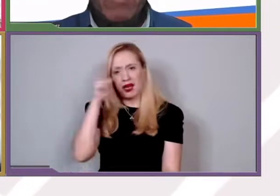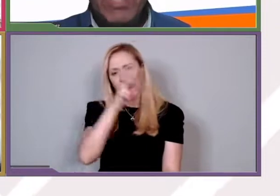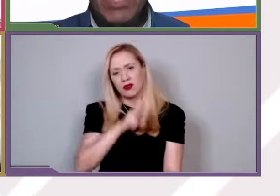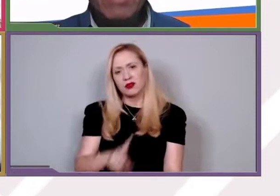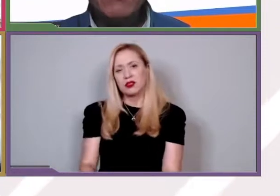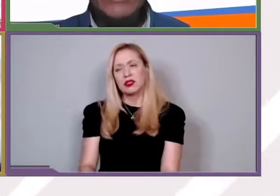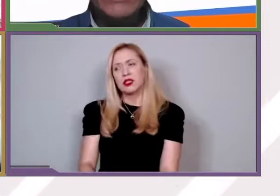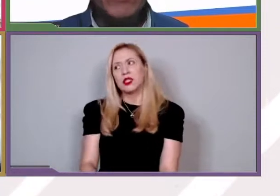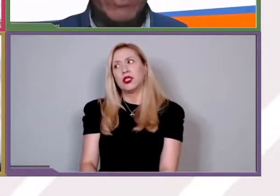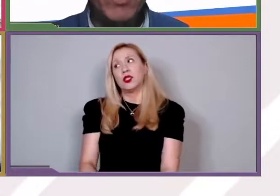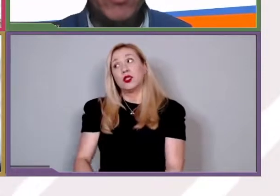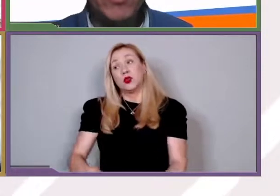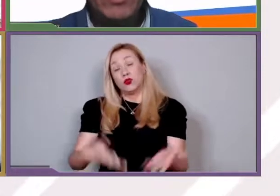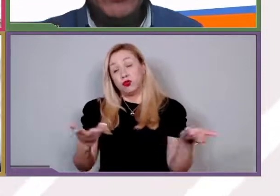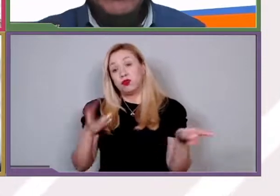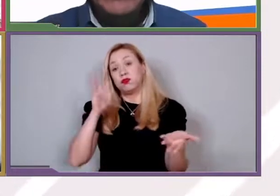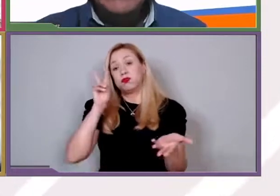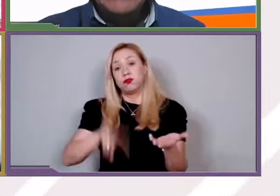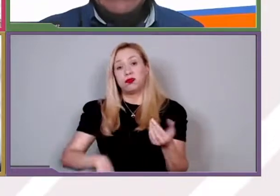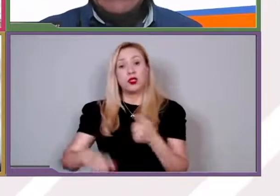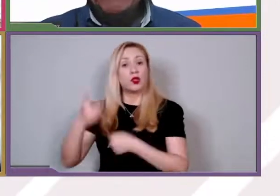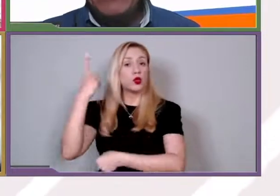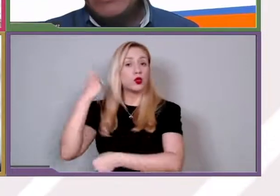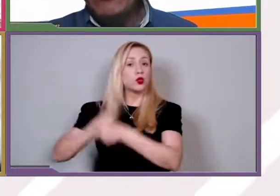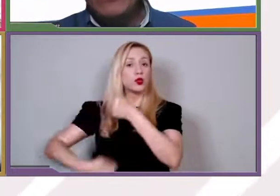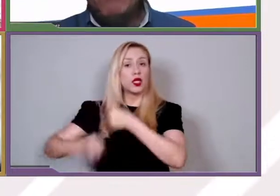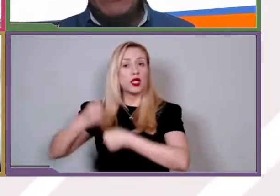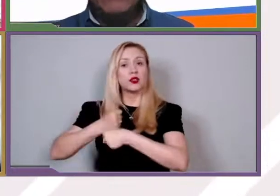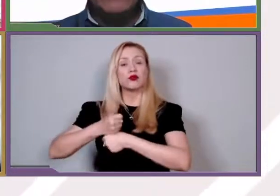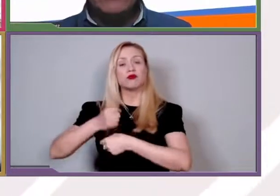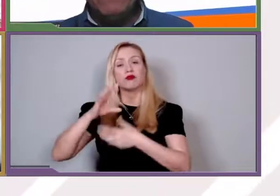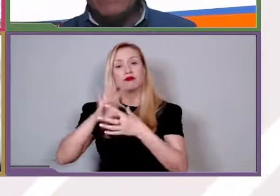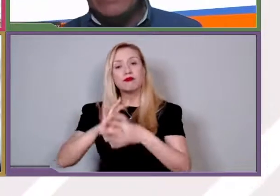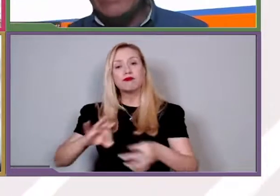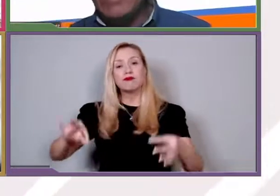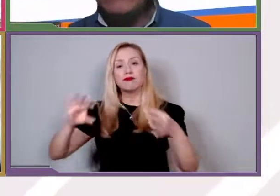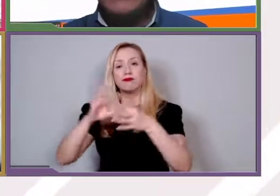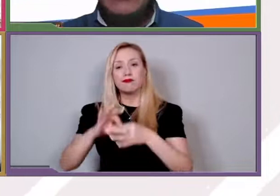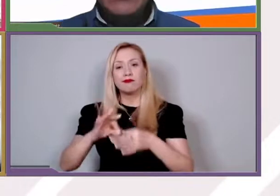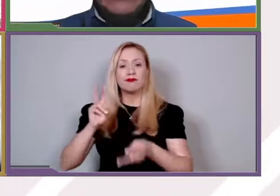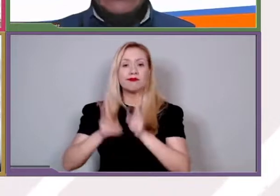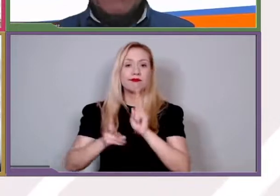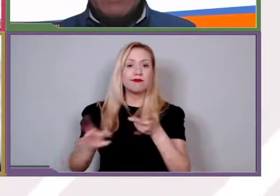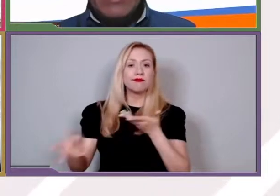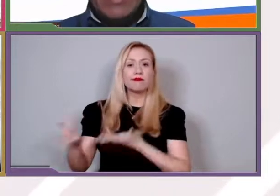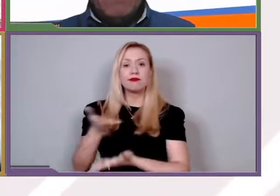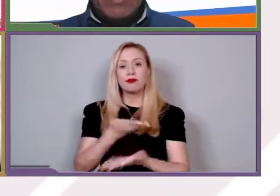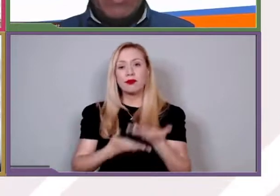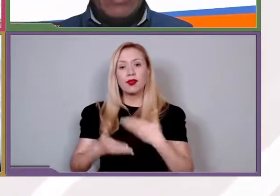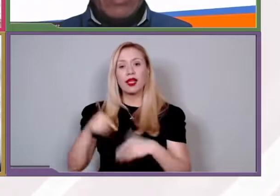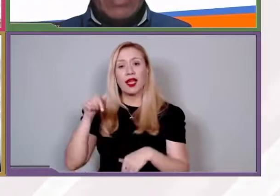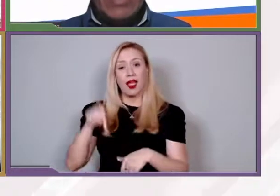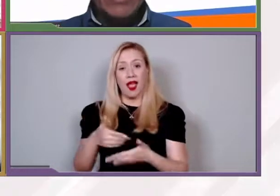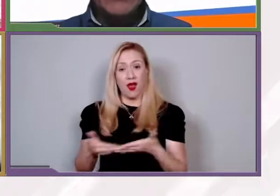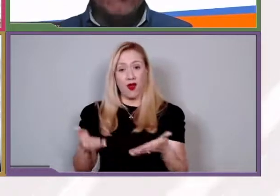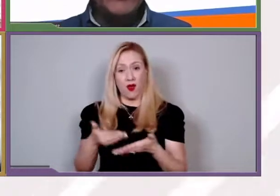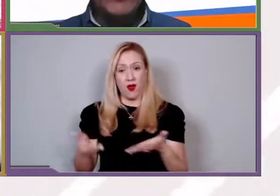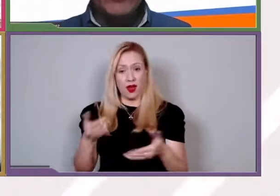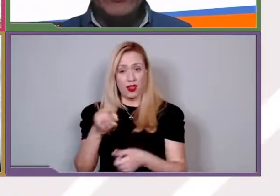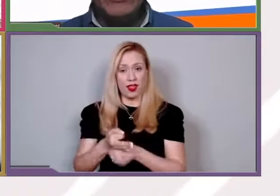y lo que platicábamos hace un año en esta parte de los impactos diferenciados, esta pandemia y